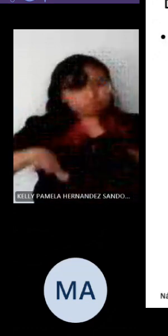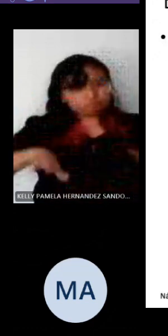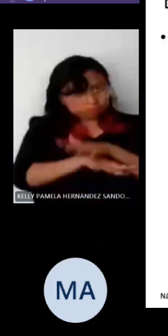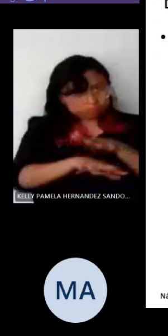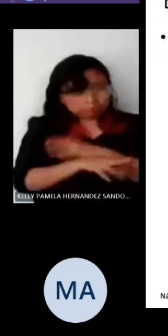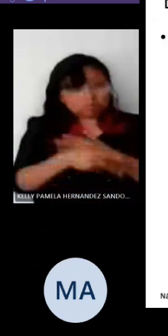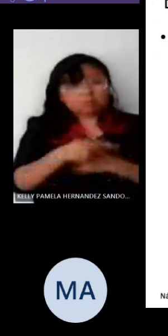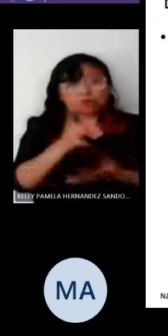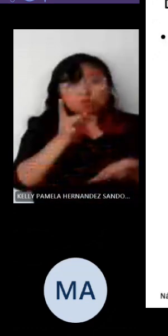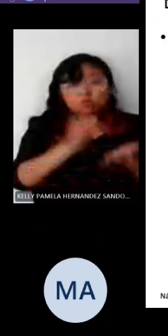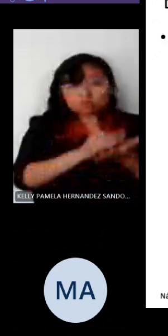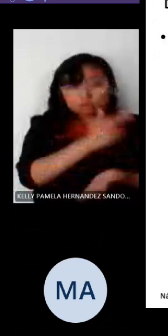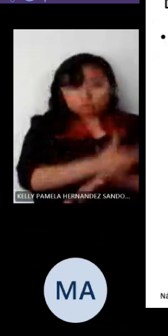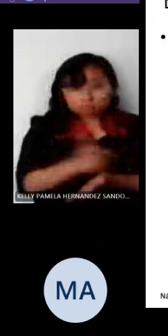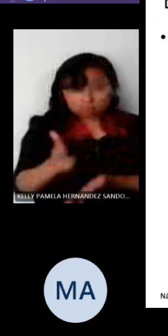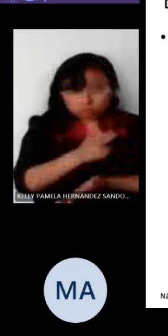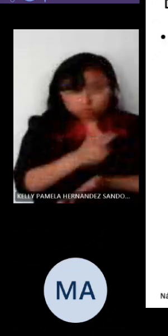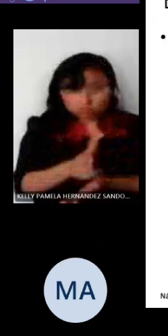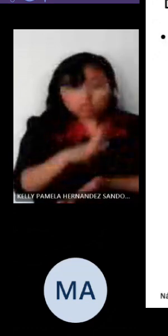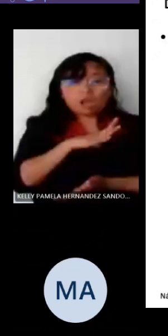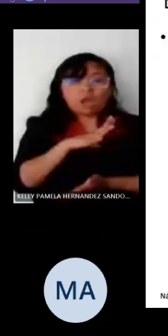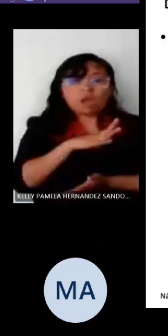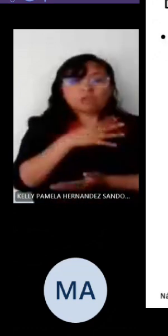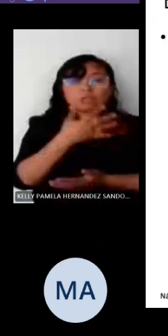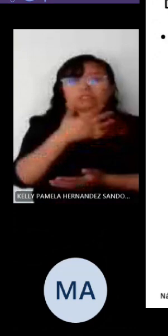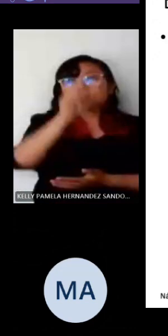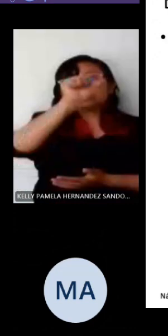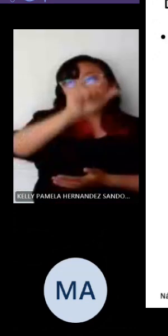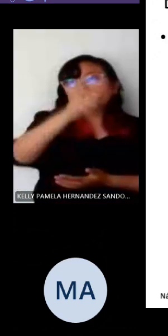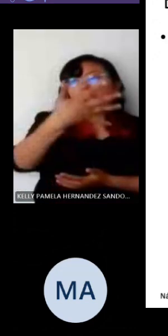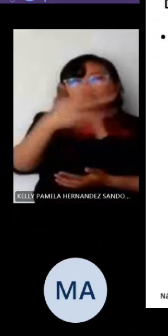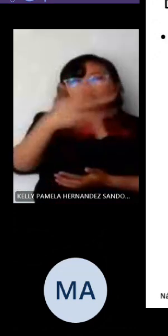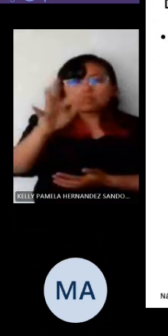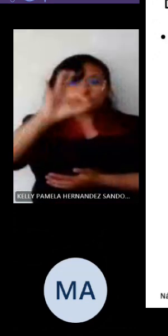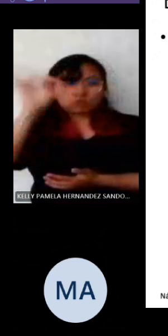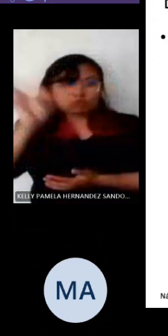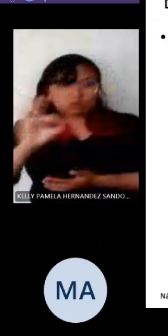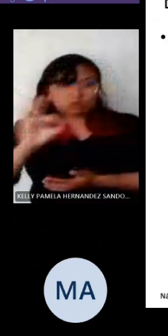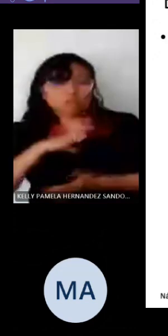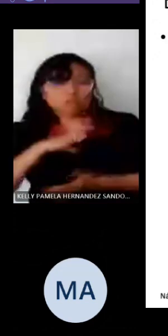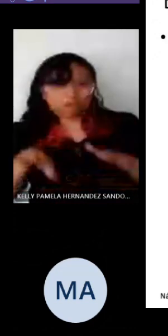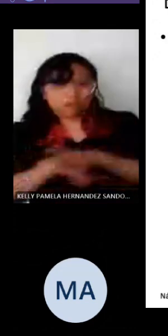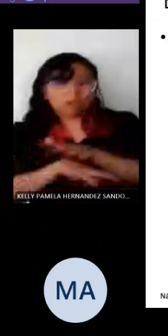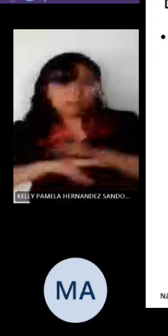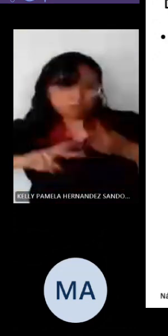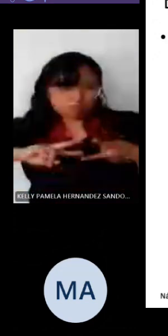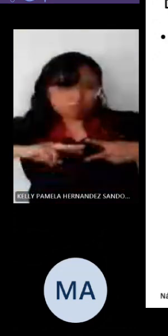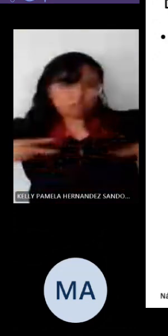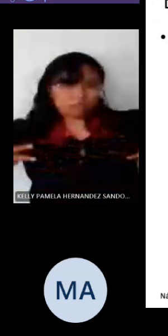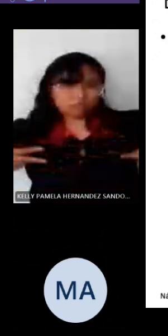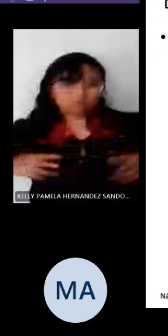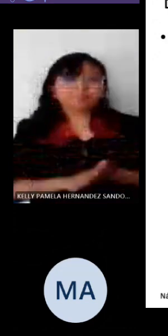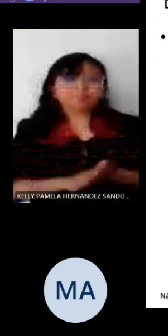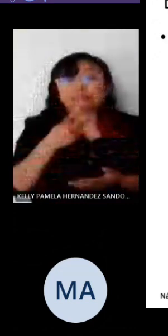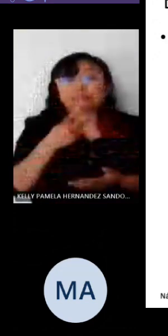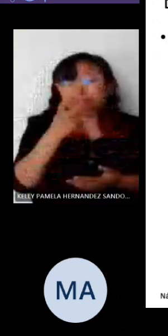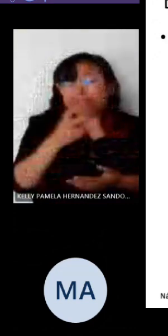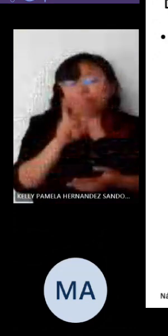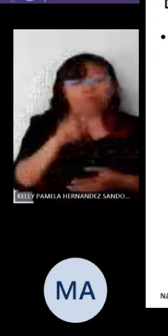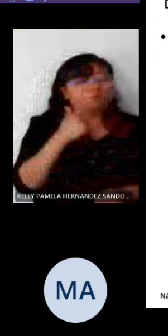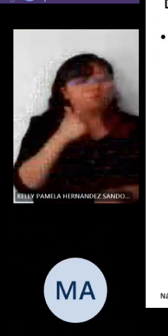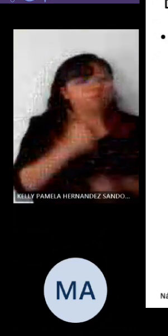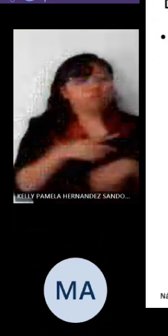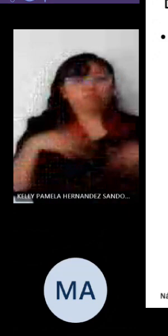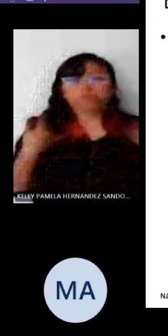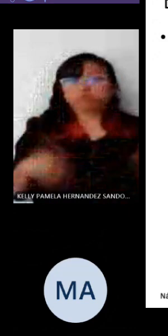hipoacusia, más o menos entre el 6 al 10% incluso. Entonces tenemos que tener muy a la vista que esta es una condición bastante compleja.